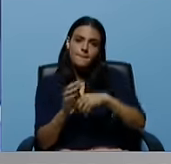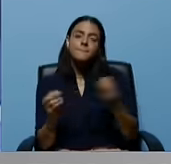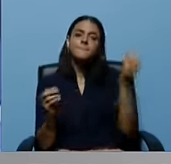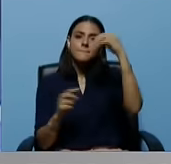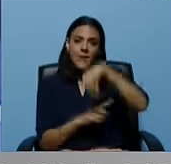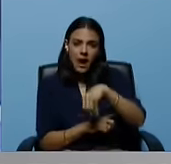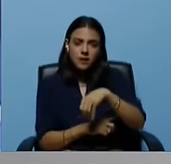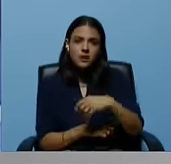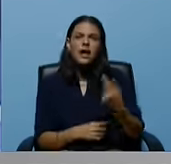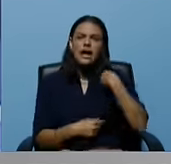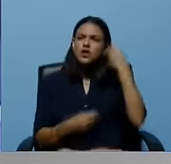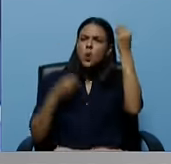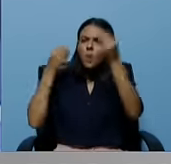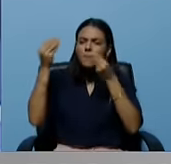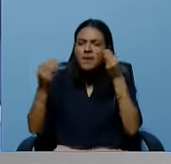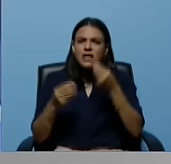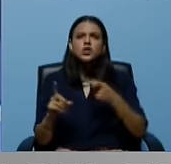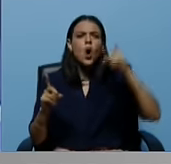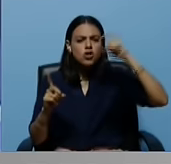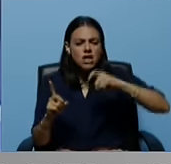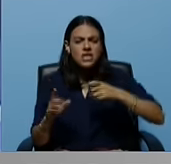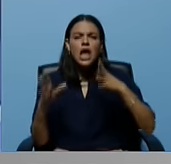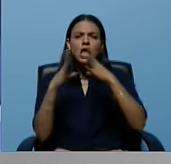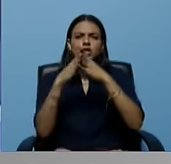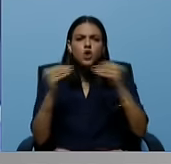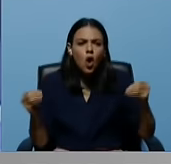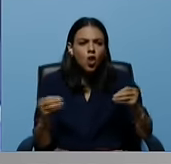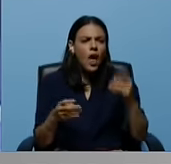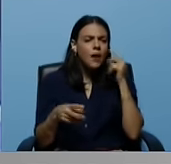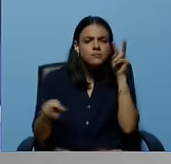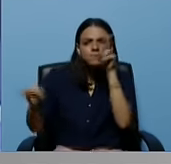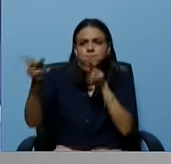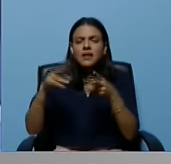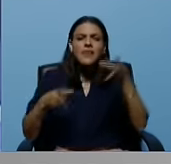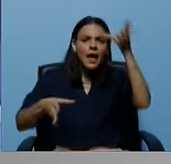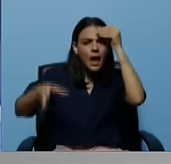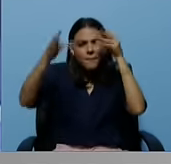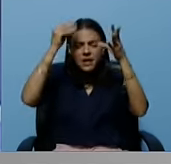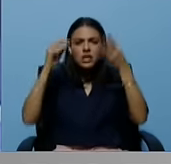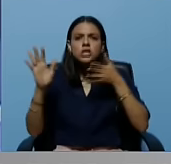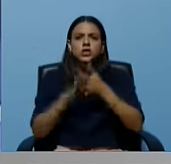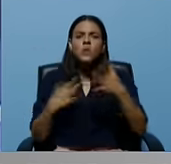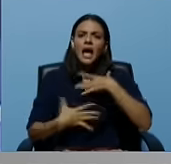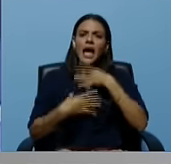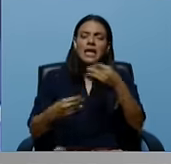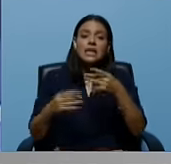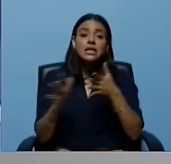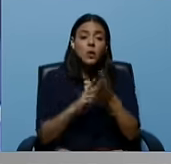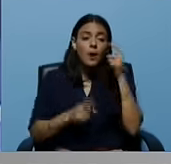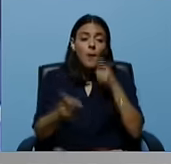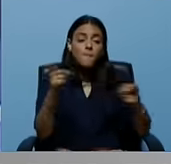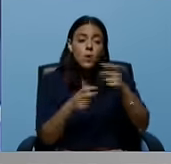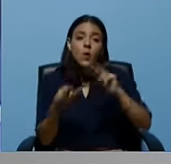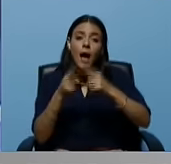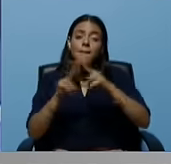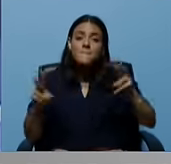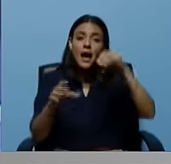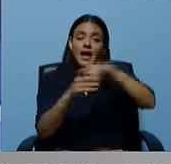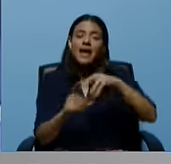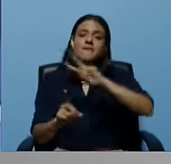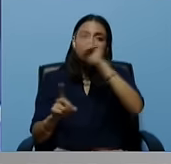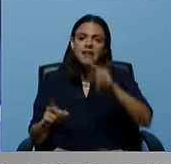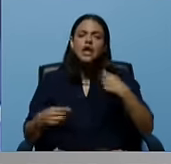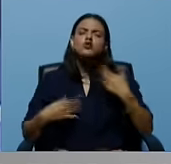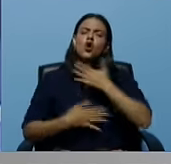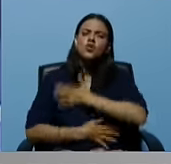Convencido de la necesidad de explorar todas las posibilidades de entendimiento en el interés supremo de la paz en mi país,